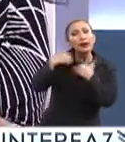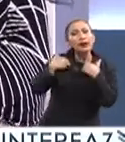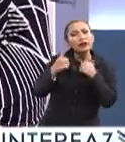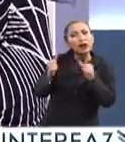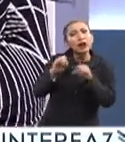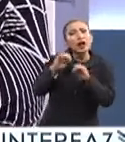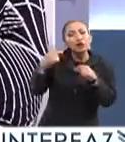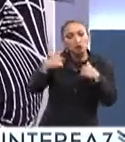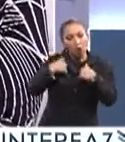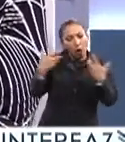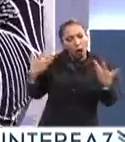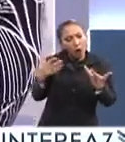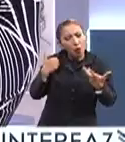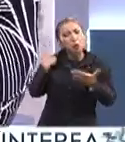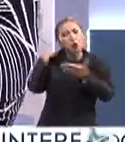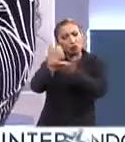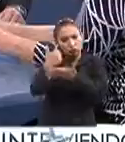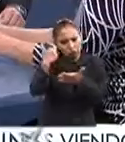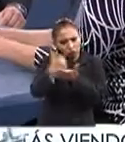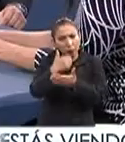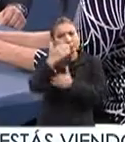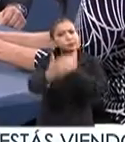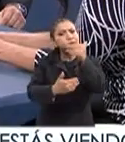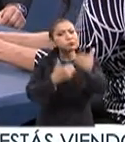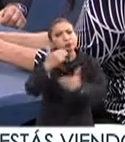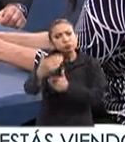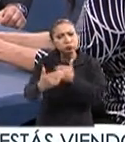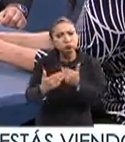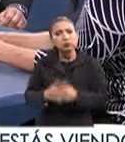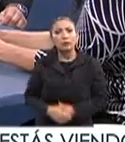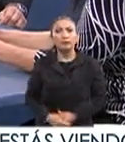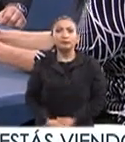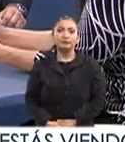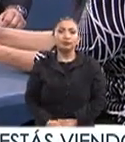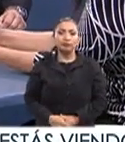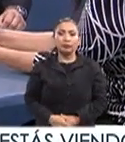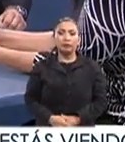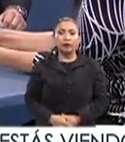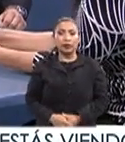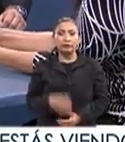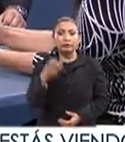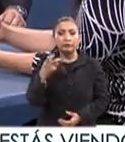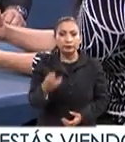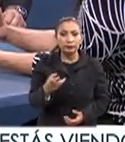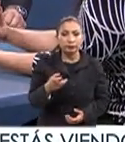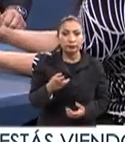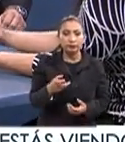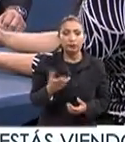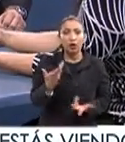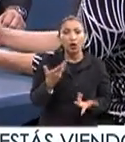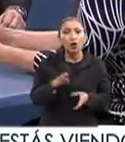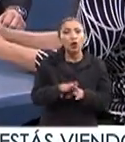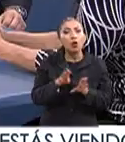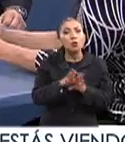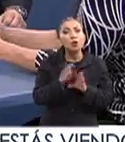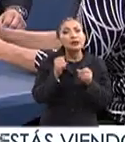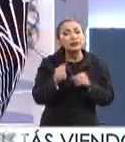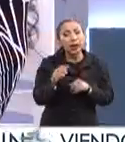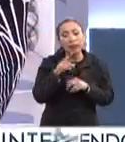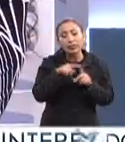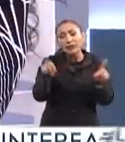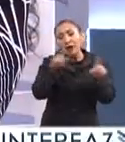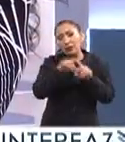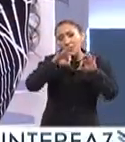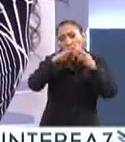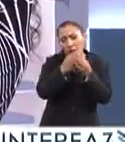comprendan su papel en la construcción del desarrollo sustentable. Y ello tiene que ver con asegurar que las formas